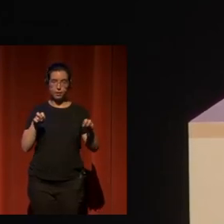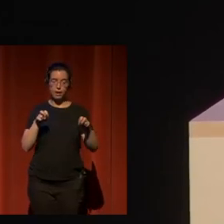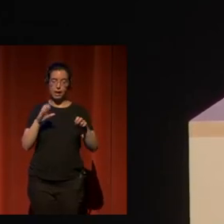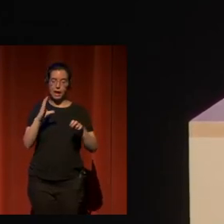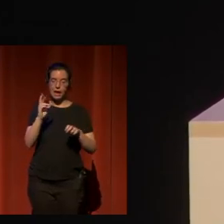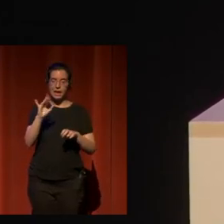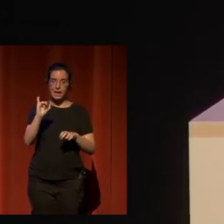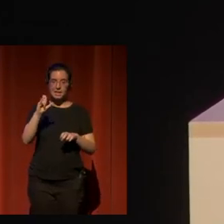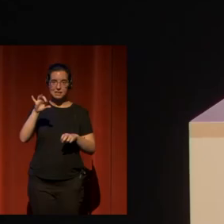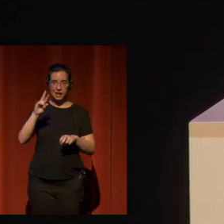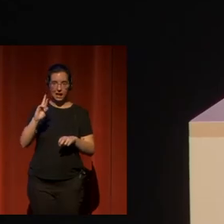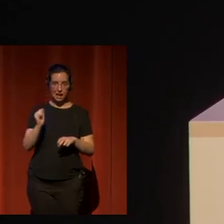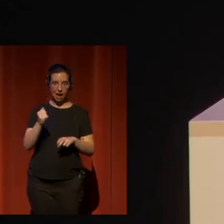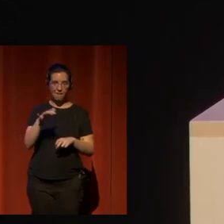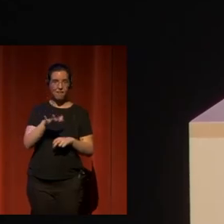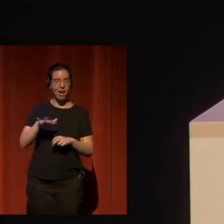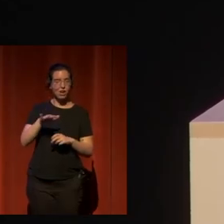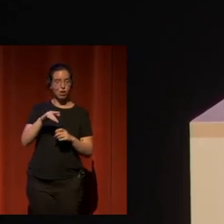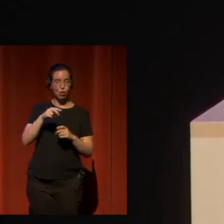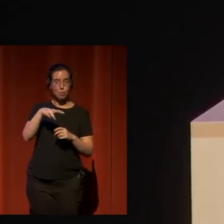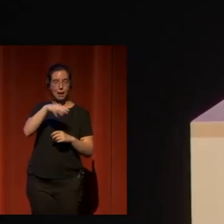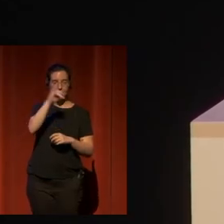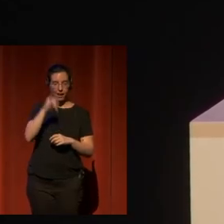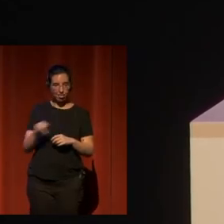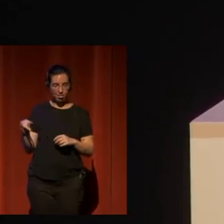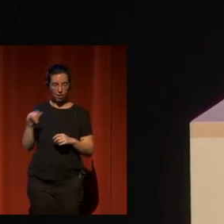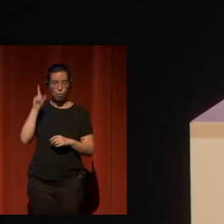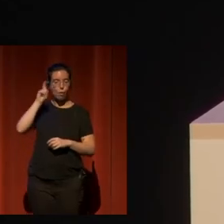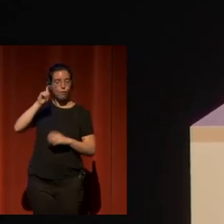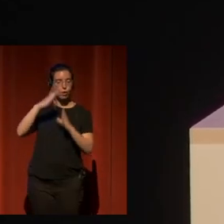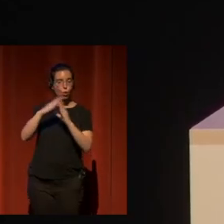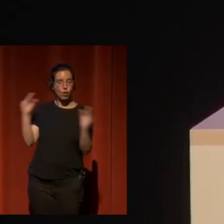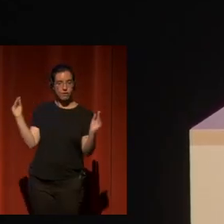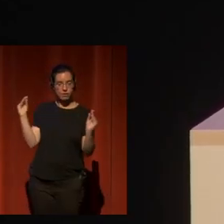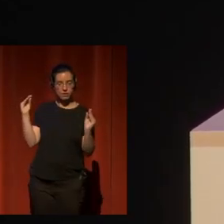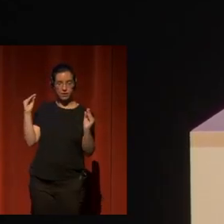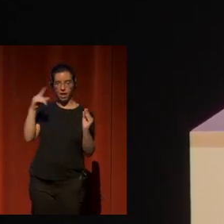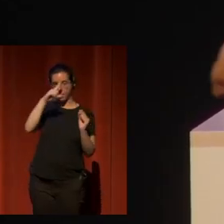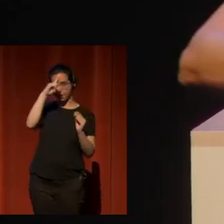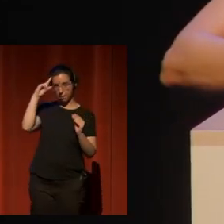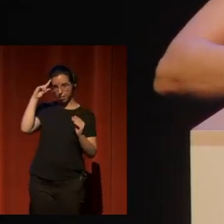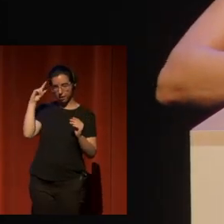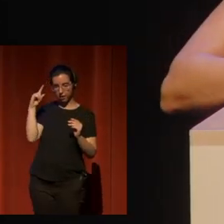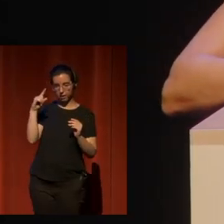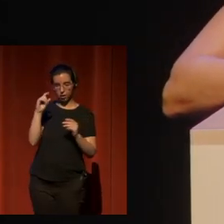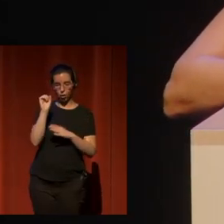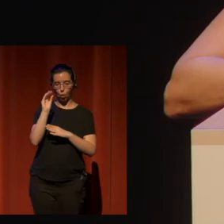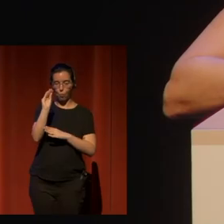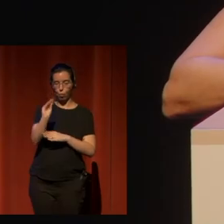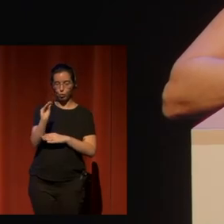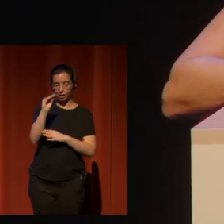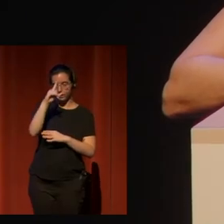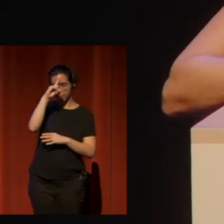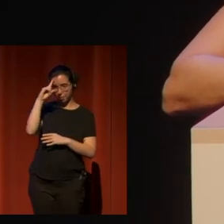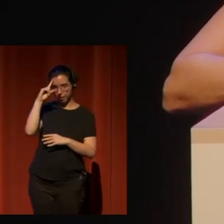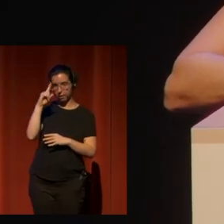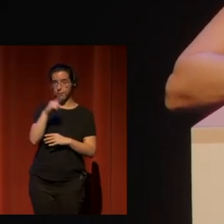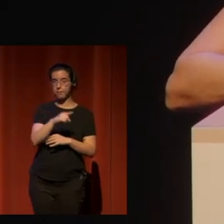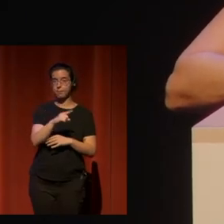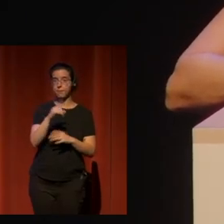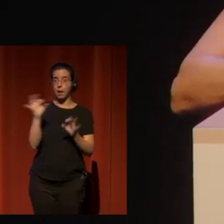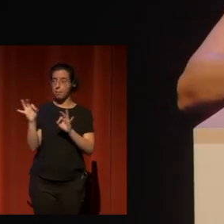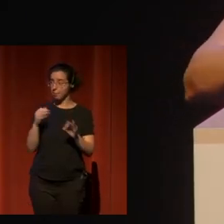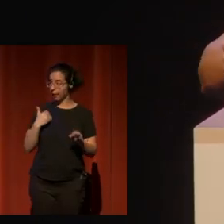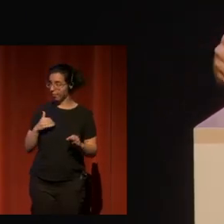Cristina Barrios Martínez, profesora de la Universidad Complutense de Madrid. ¿Están preparadas para que puedan entrar?